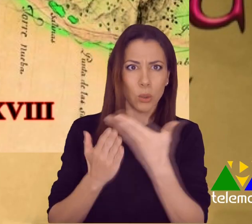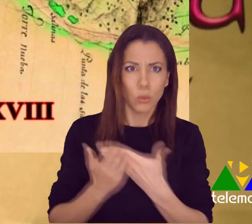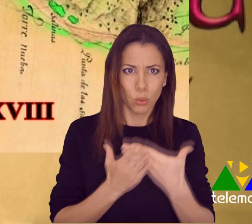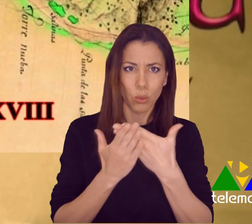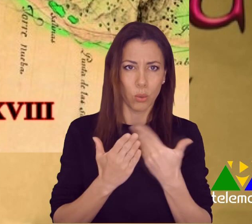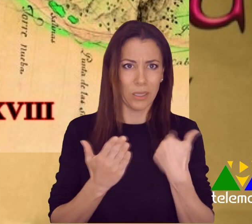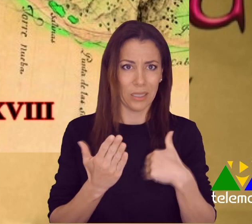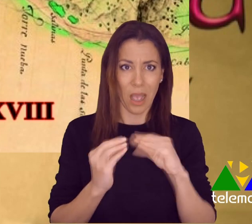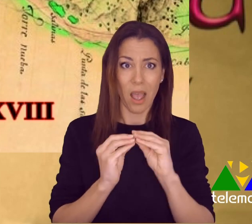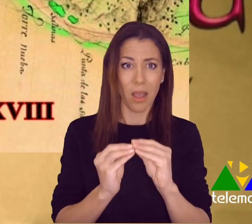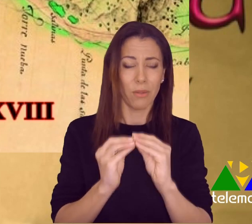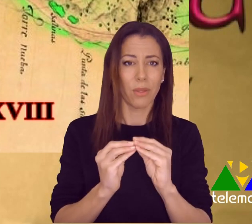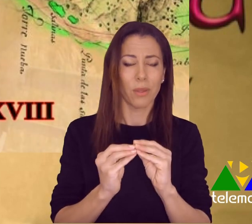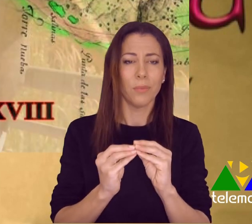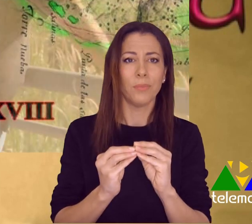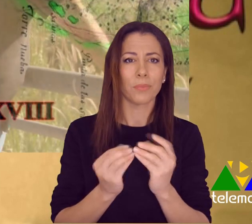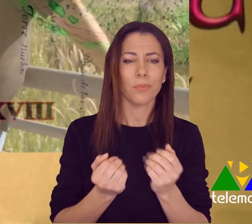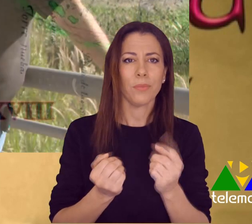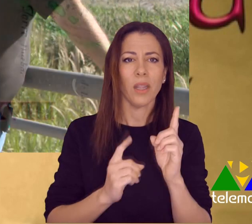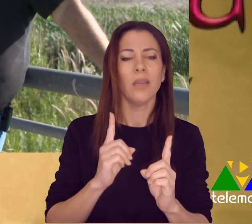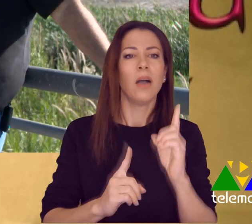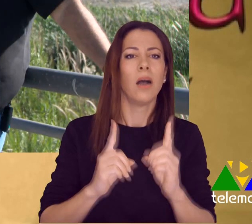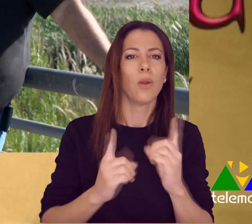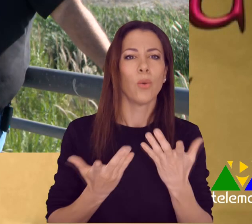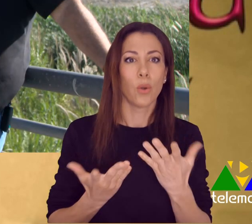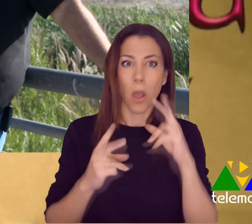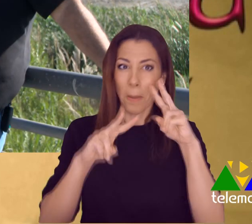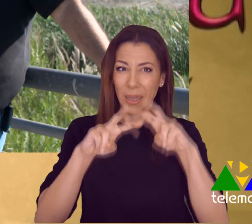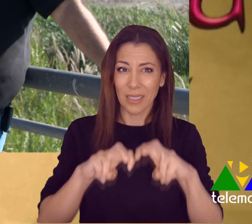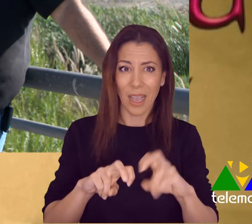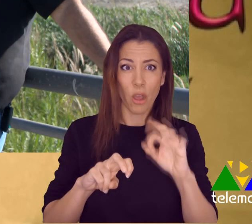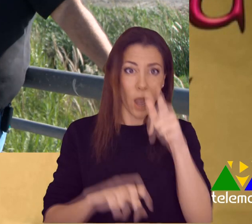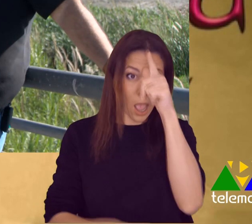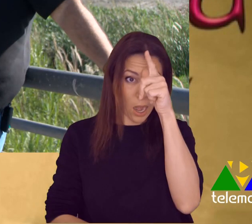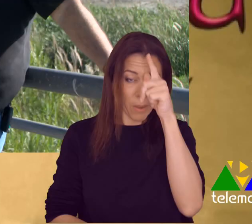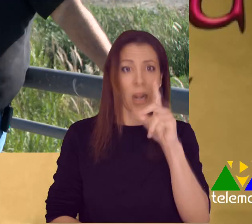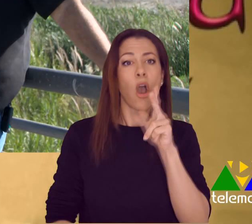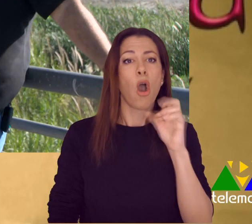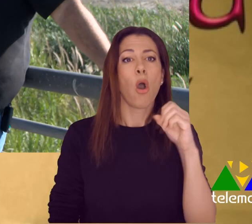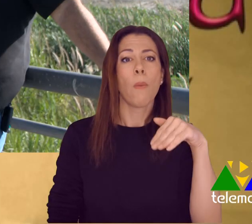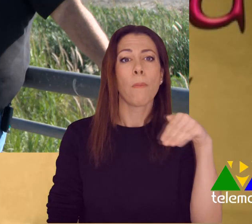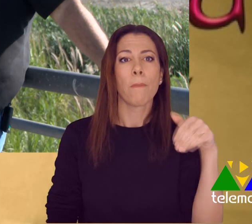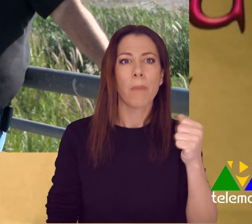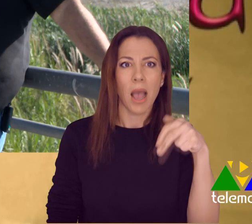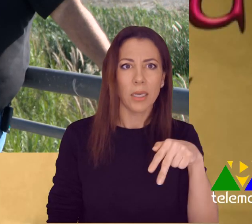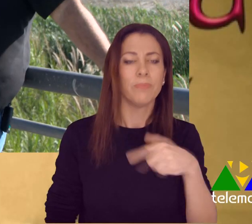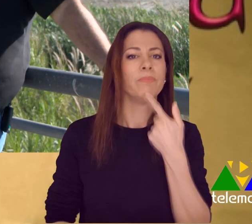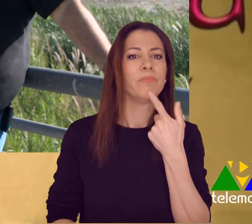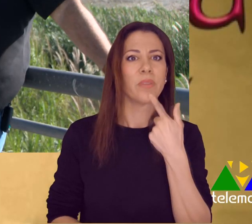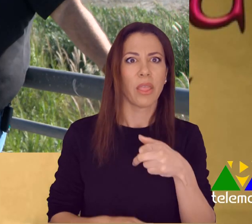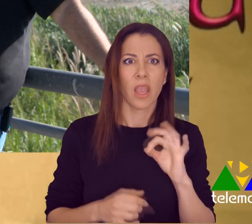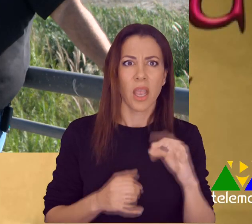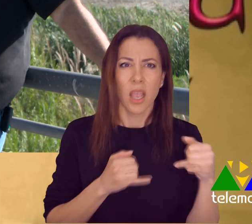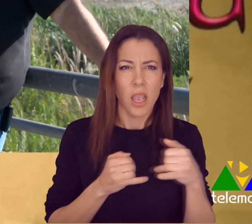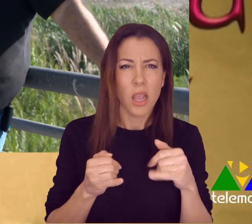estudios de algunos investigadores alemanes como Hoffmann, donde hablan que el río incluso había sido un